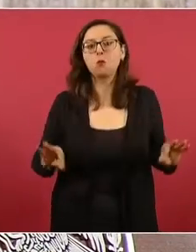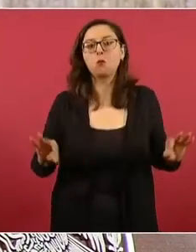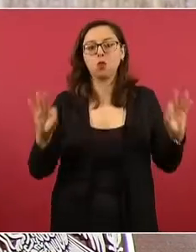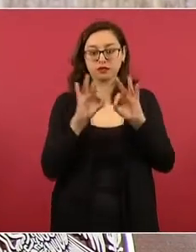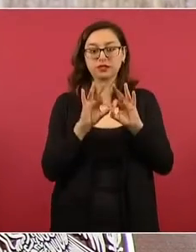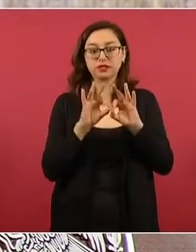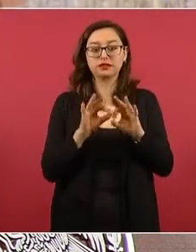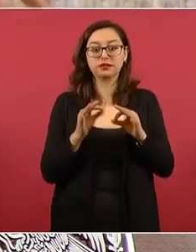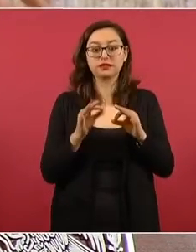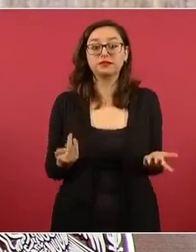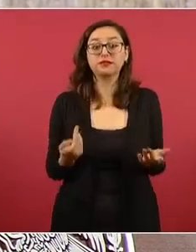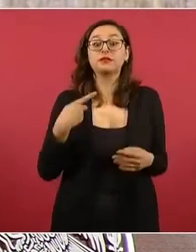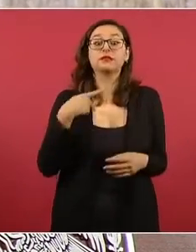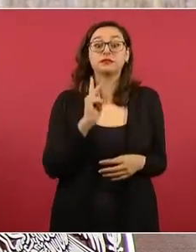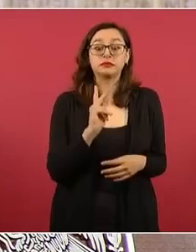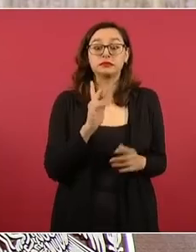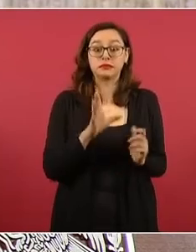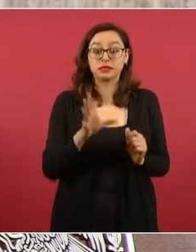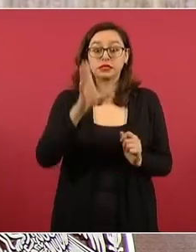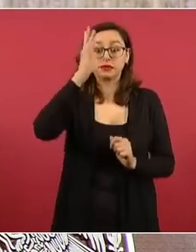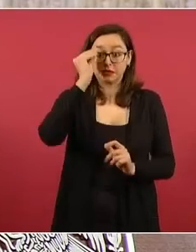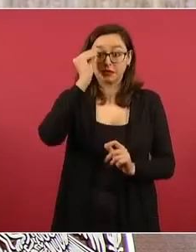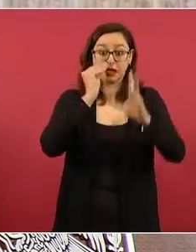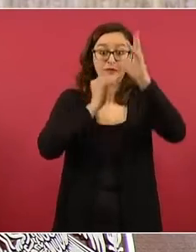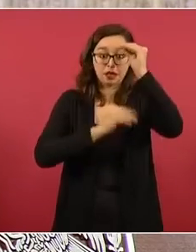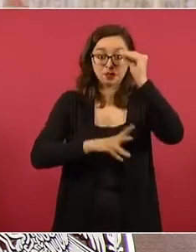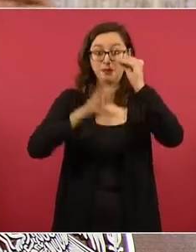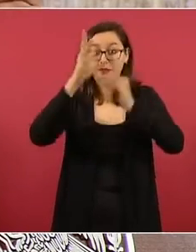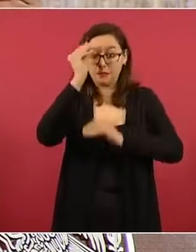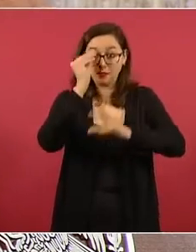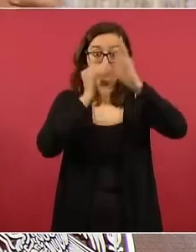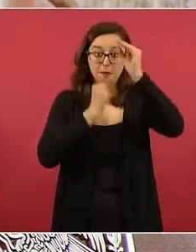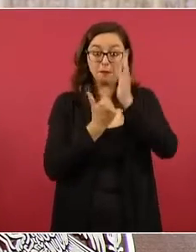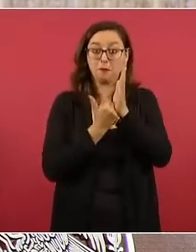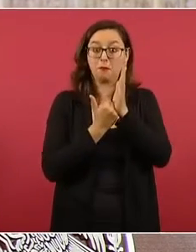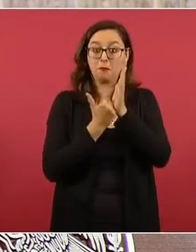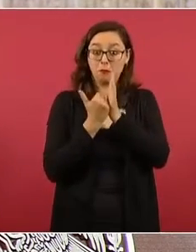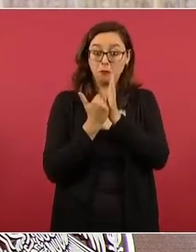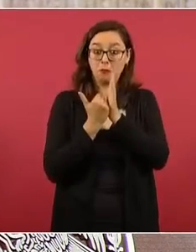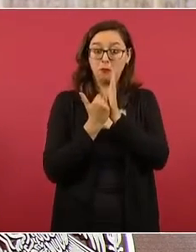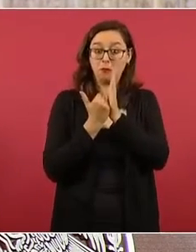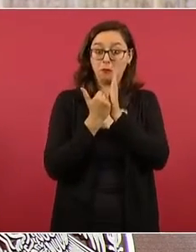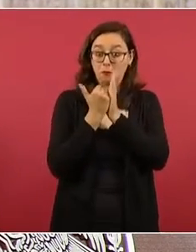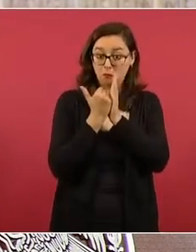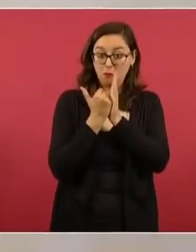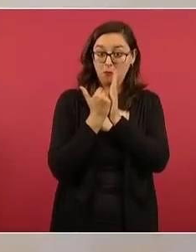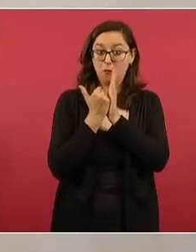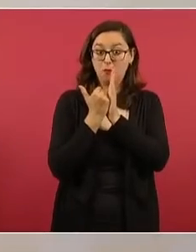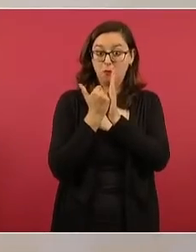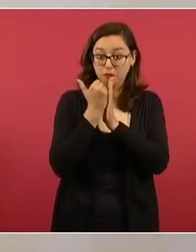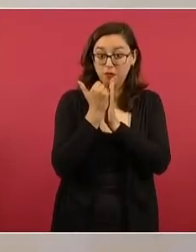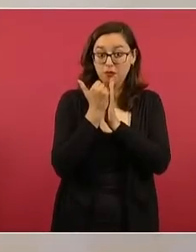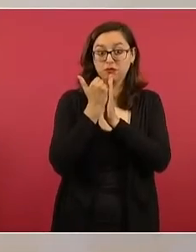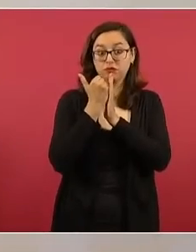pero entre más conocimiento se tenga, entre más poder se tenga,